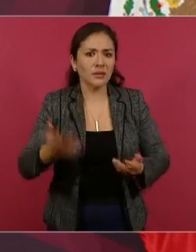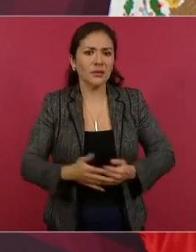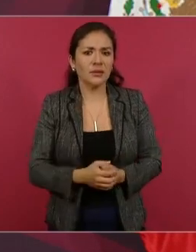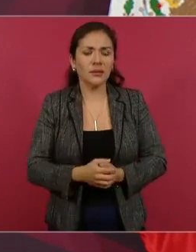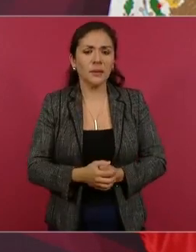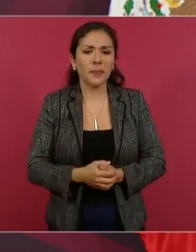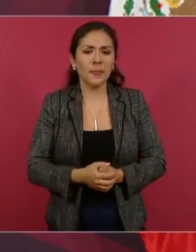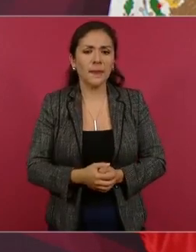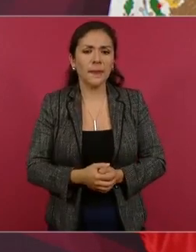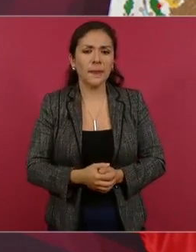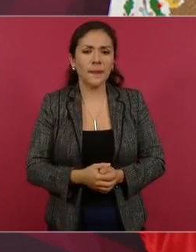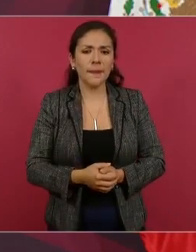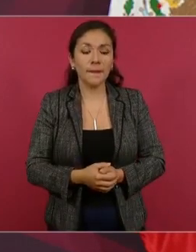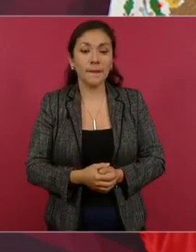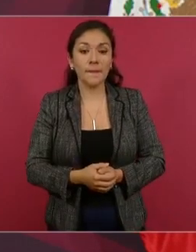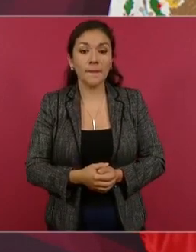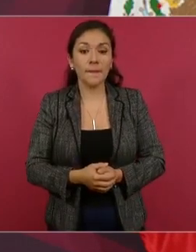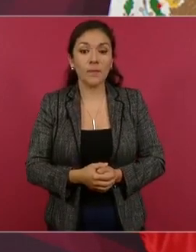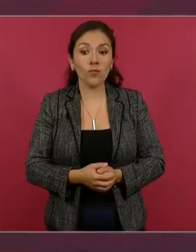¿Por qué no